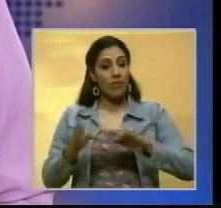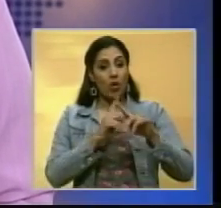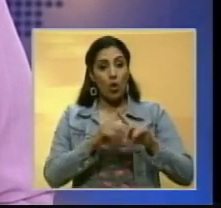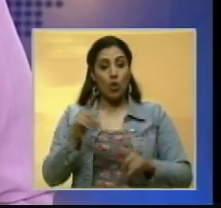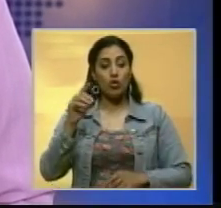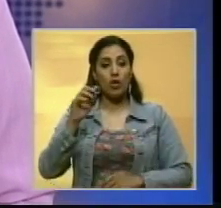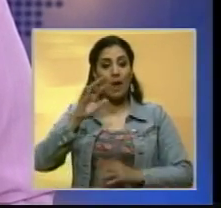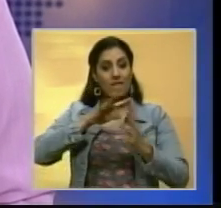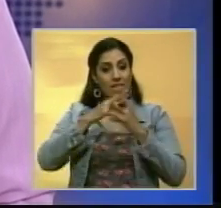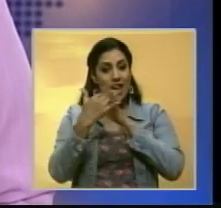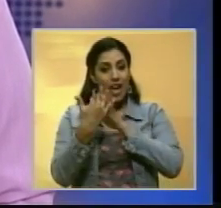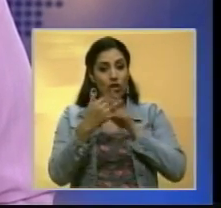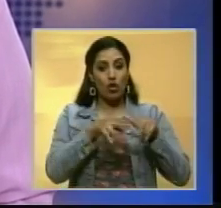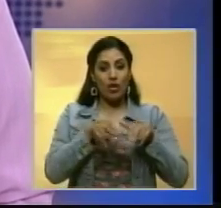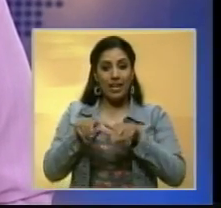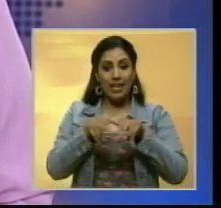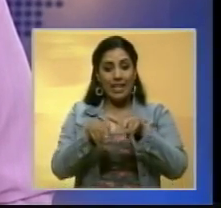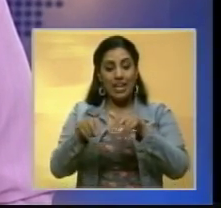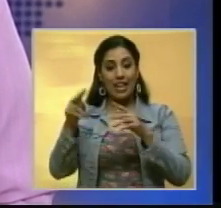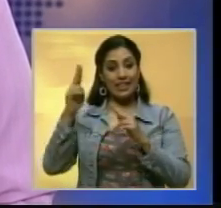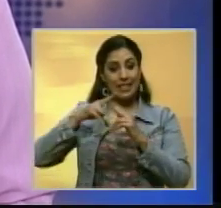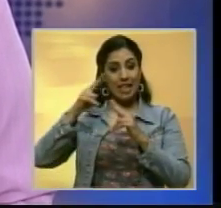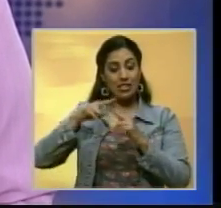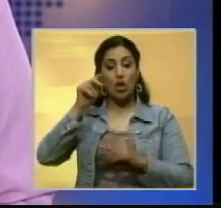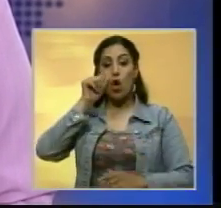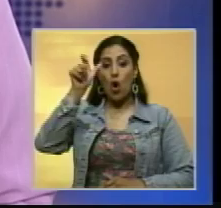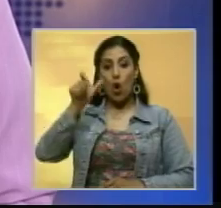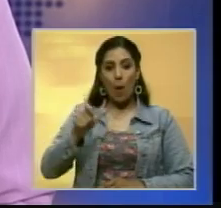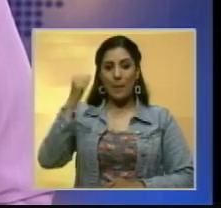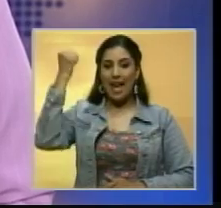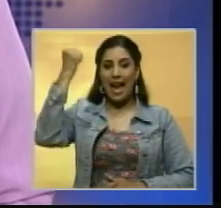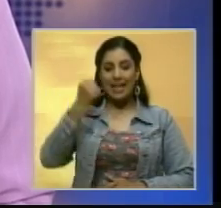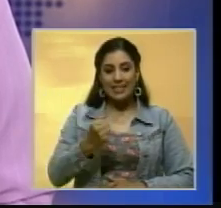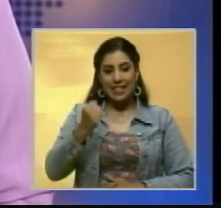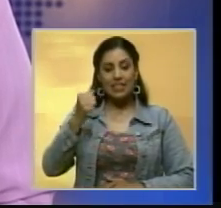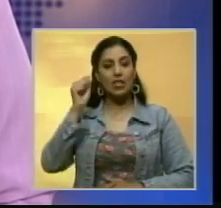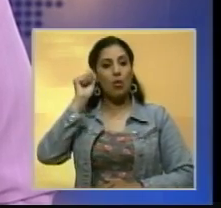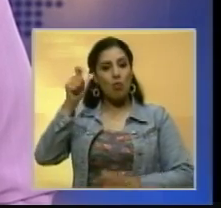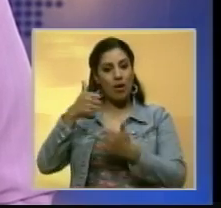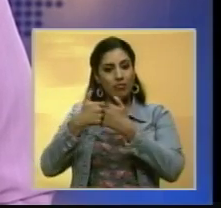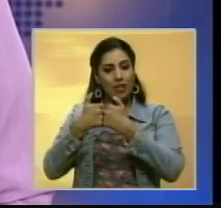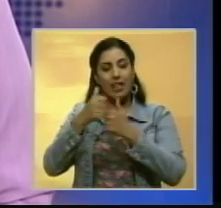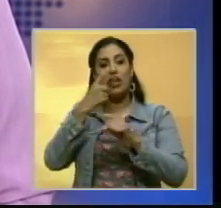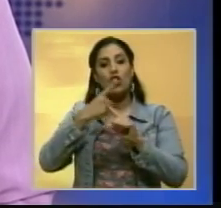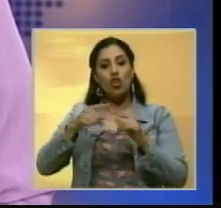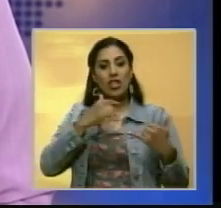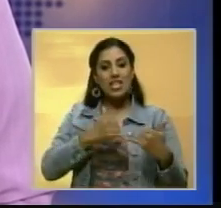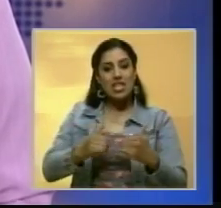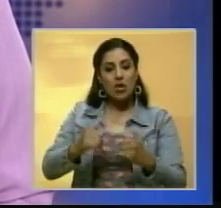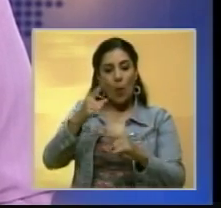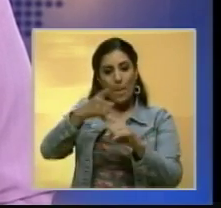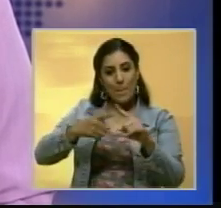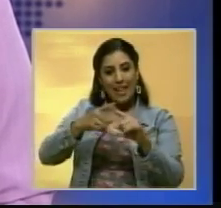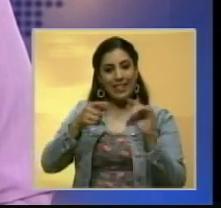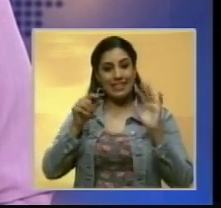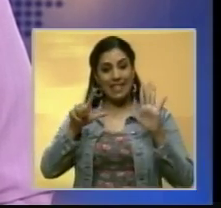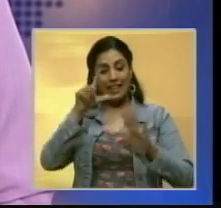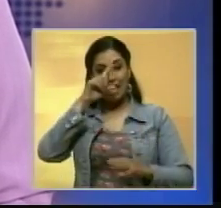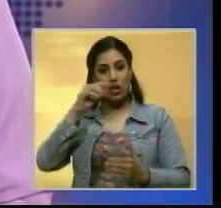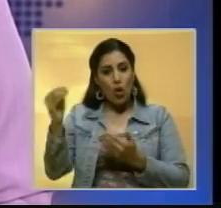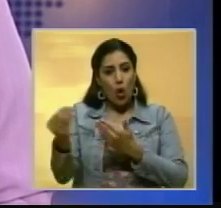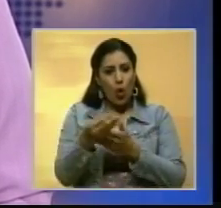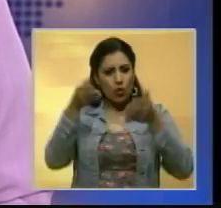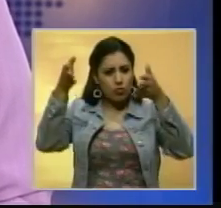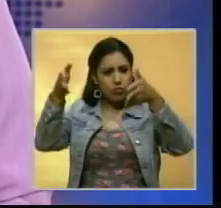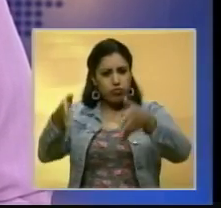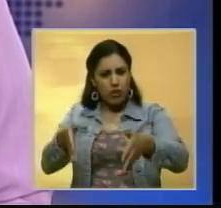En el barrio El Río, en Táchira, un comerciante informal asesinó a su concubina y a su hijastro de 7 años. Escondió sus